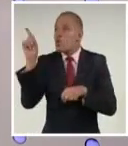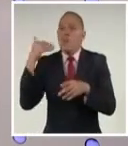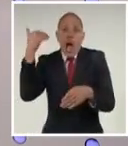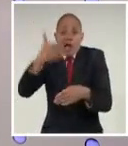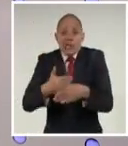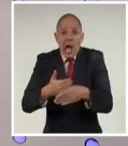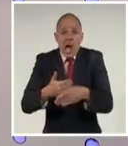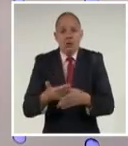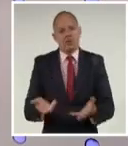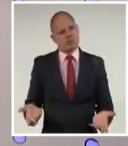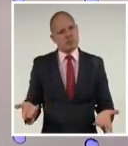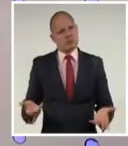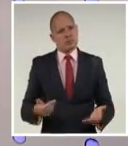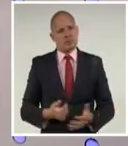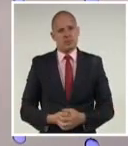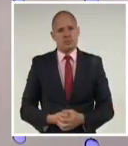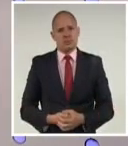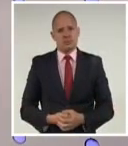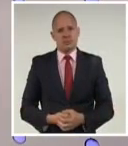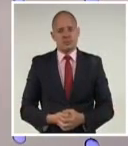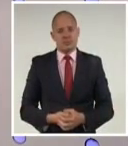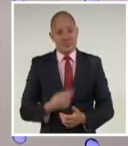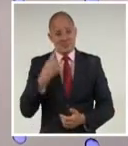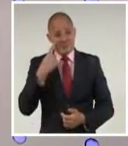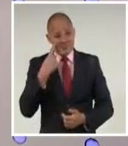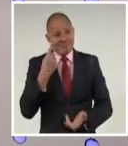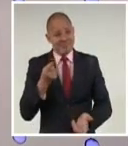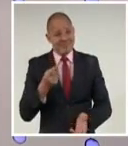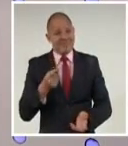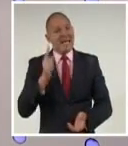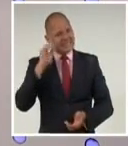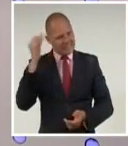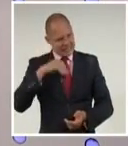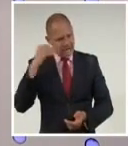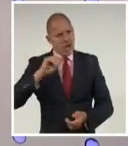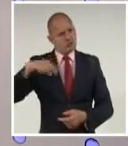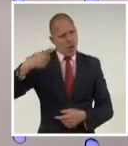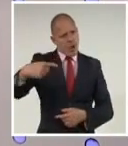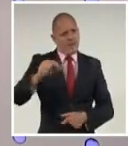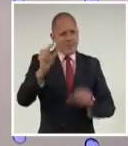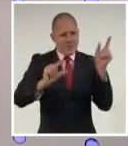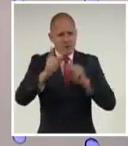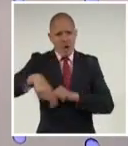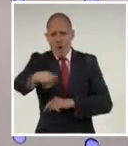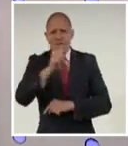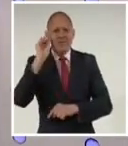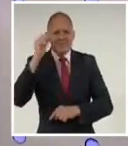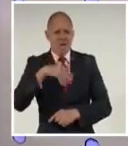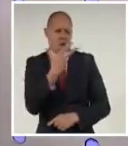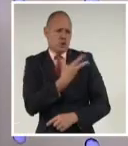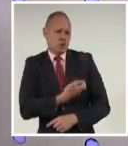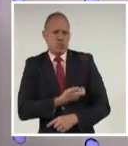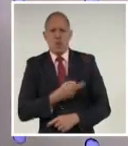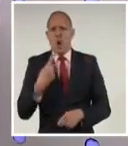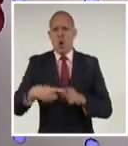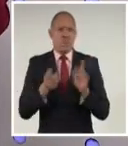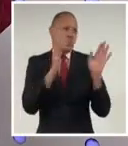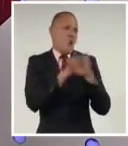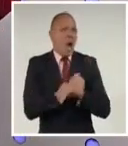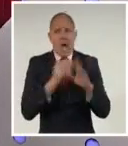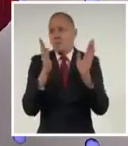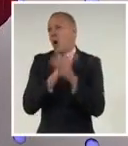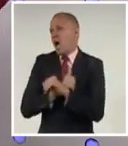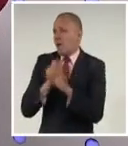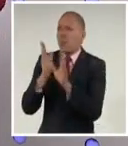paciente que convalece. No son pocas las angustias cotidianas que nos atormentan, pero no nos dejemos empujar nunca a la